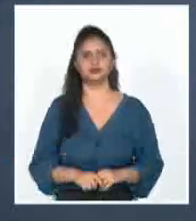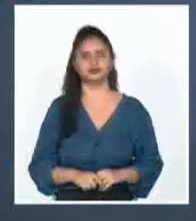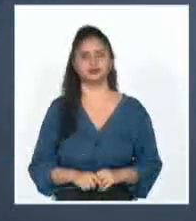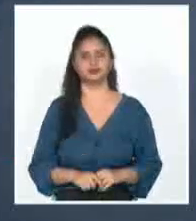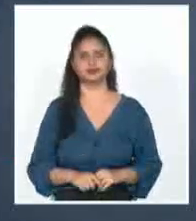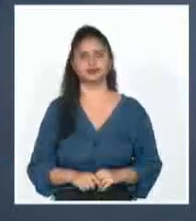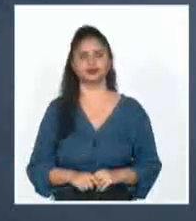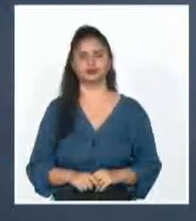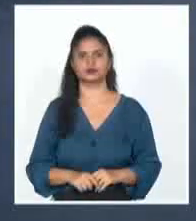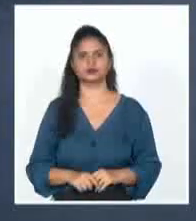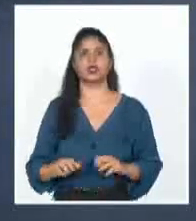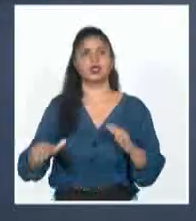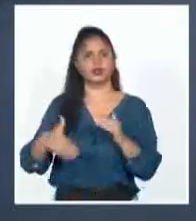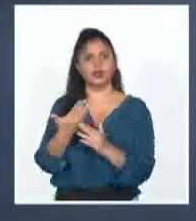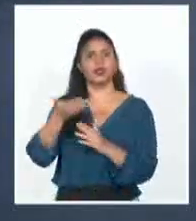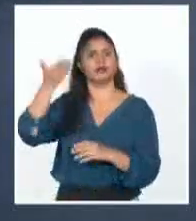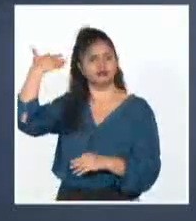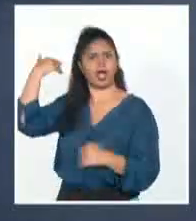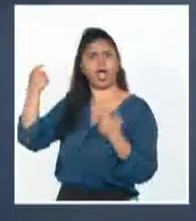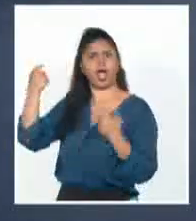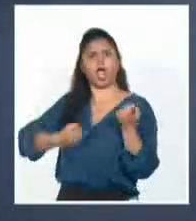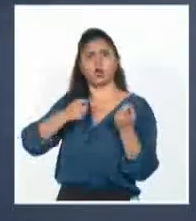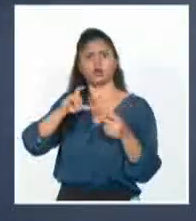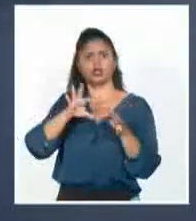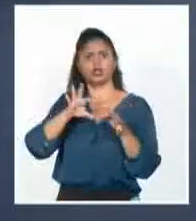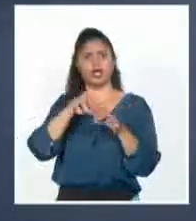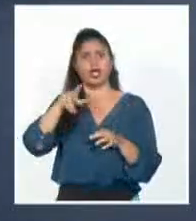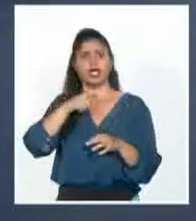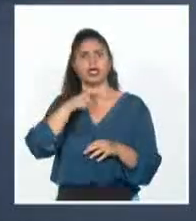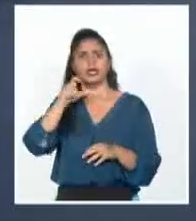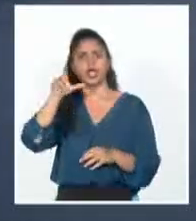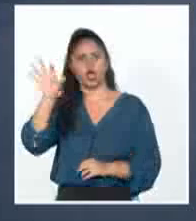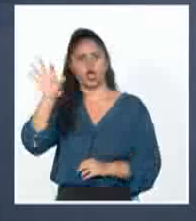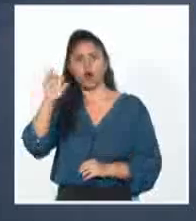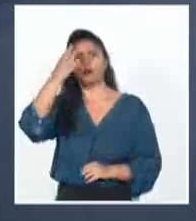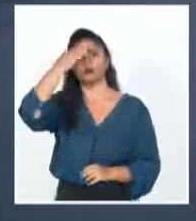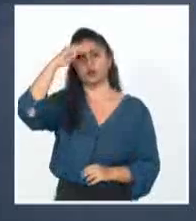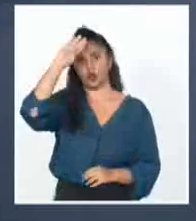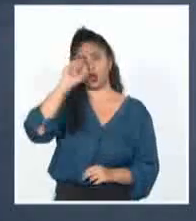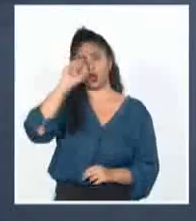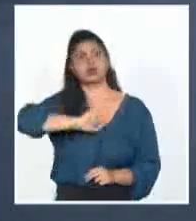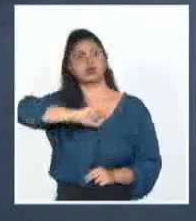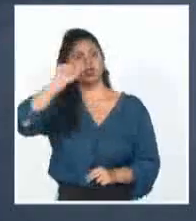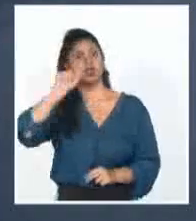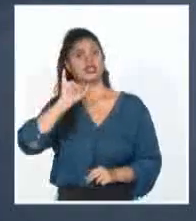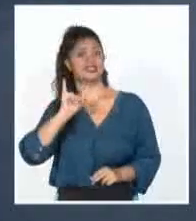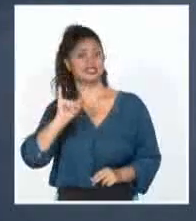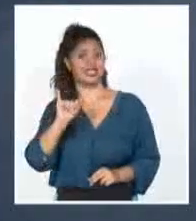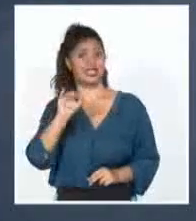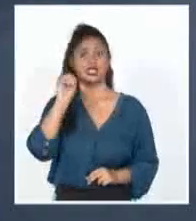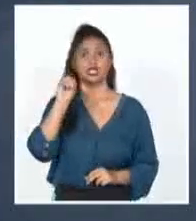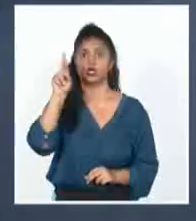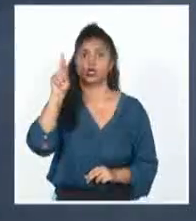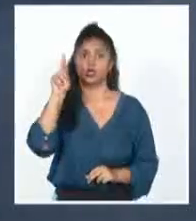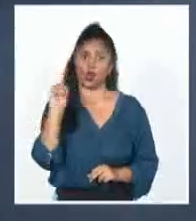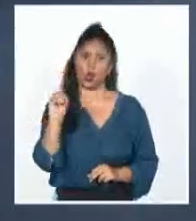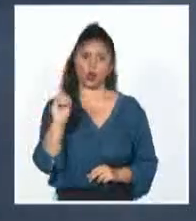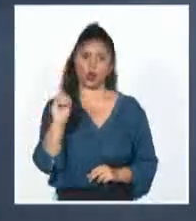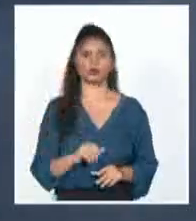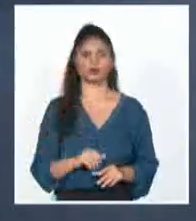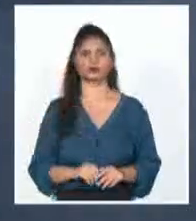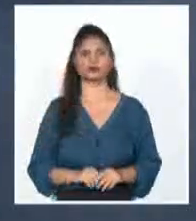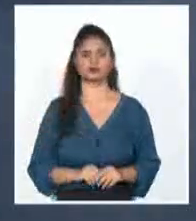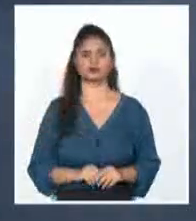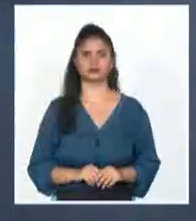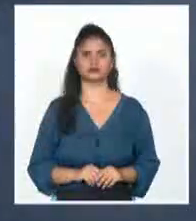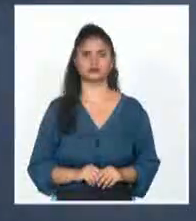par de jornadas en la Greco, donde nuestra delegación obtuvo 6 medallas de oro. Las 6 divisiones arrasaron aquí literalmente. Y